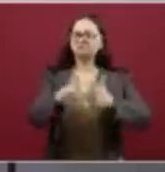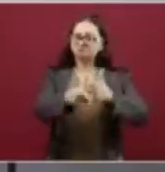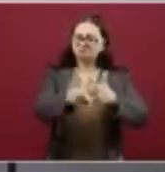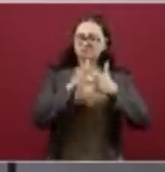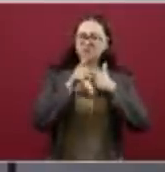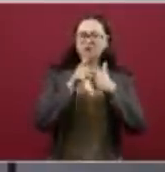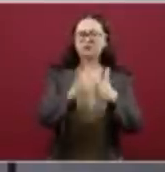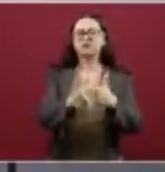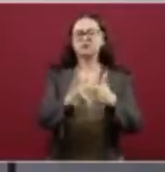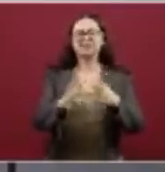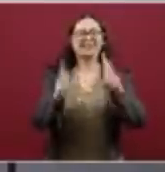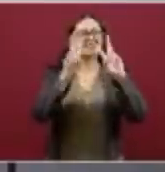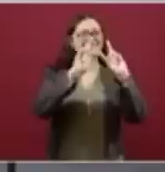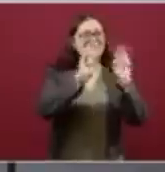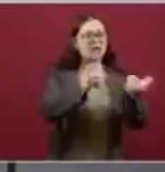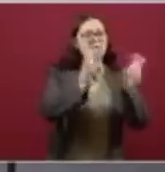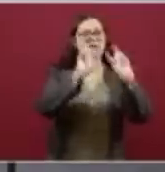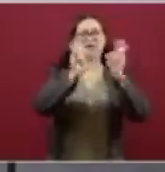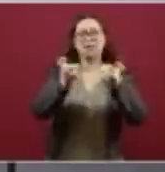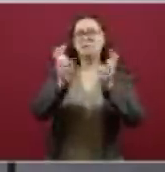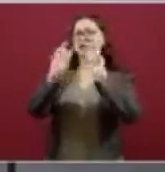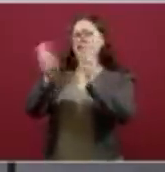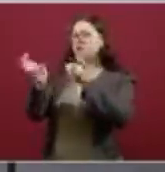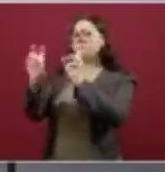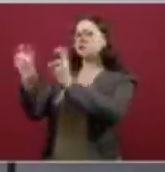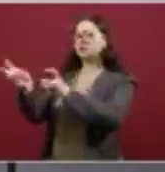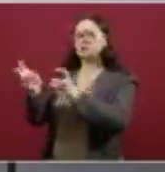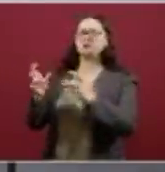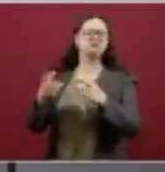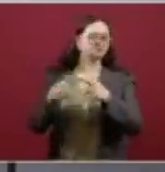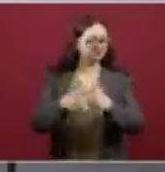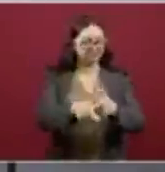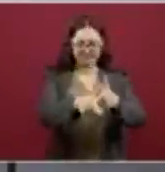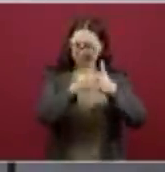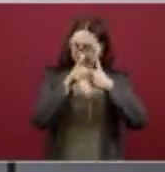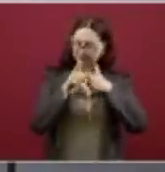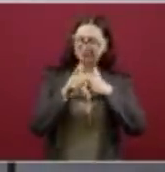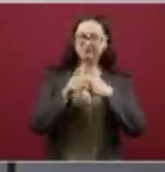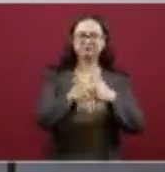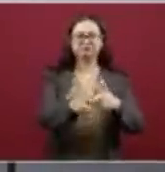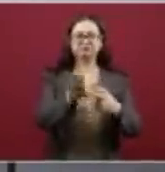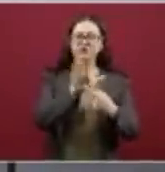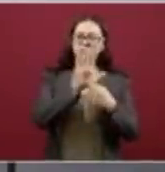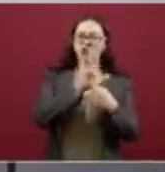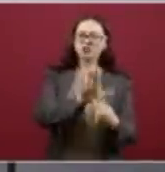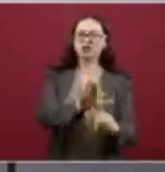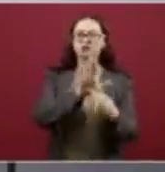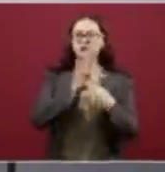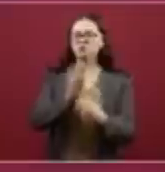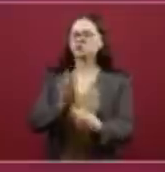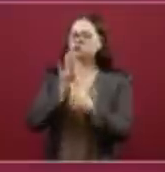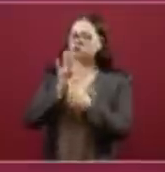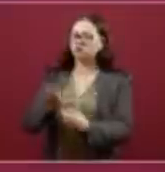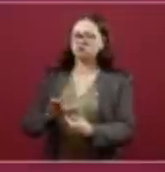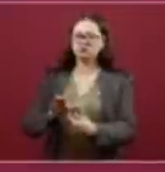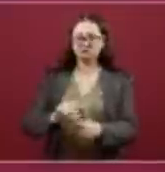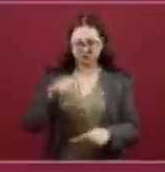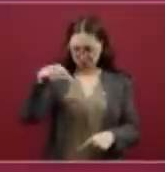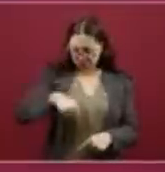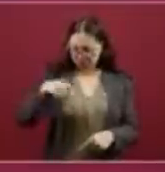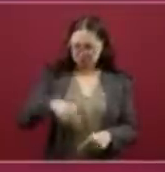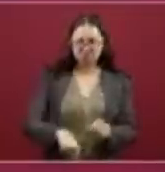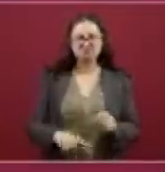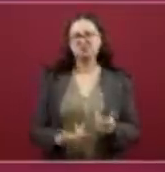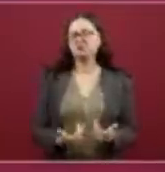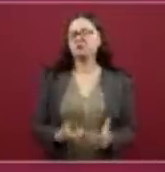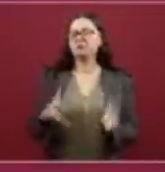todos los temas los vamos a seguir ventilando aquí,